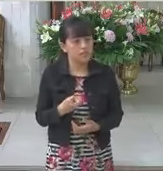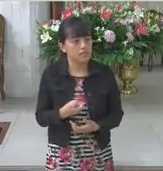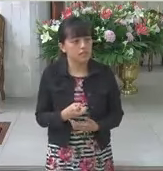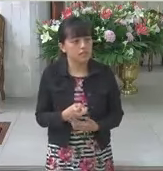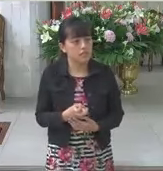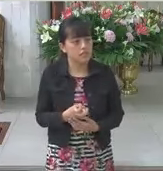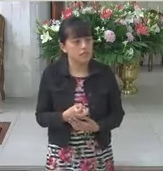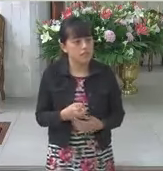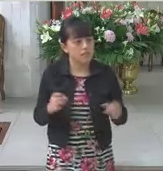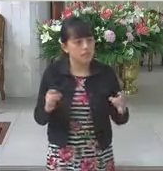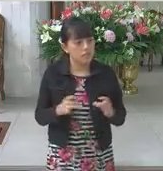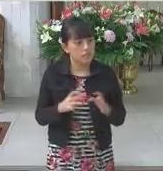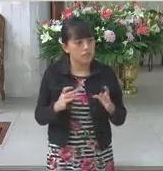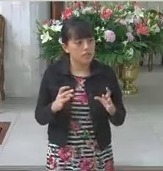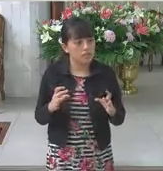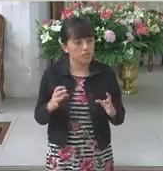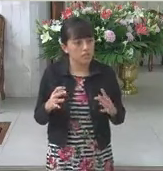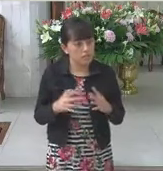rinde por